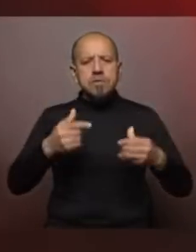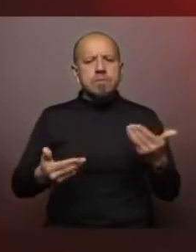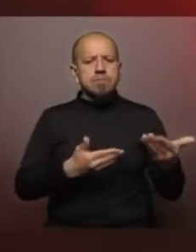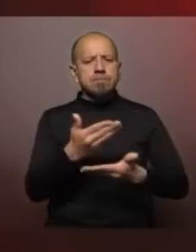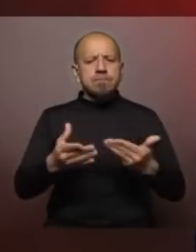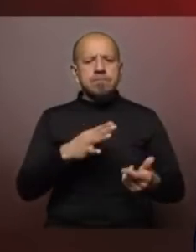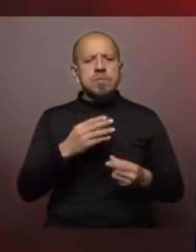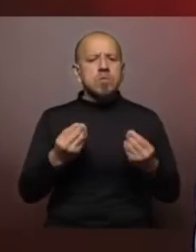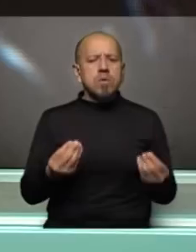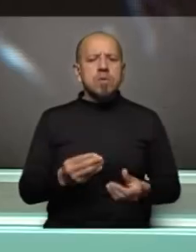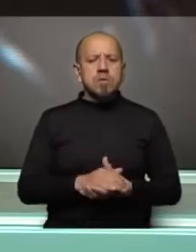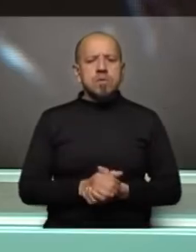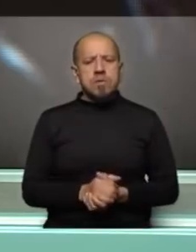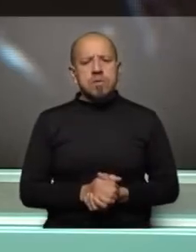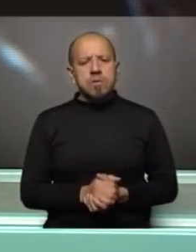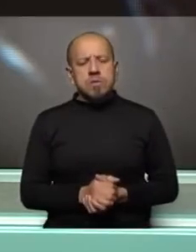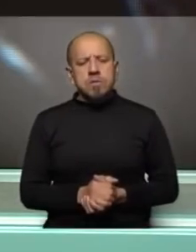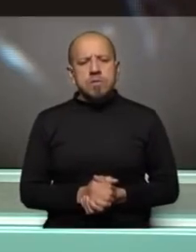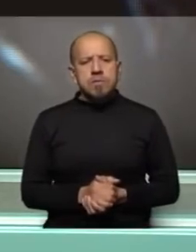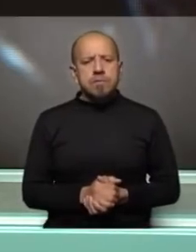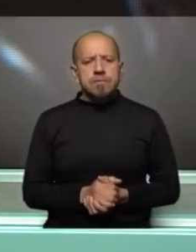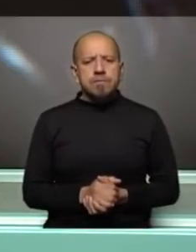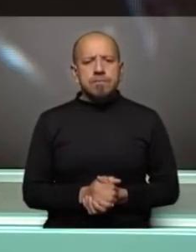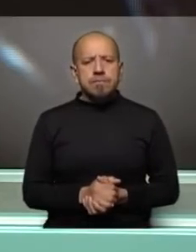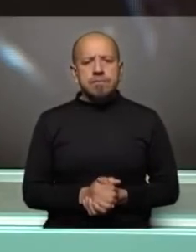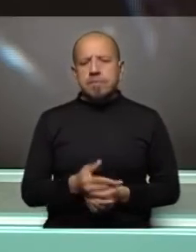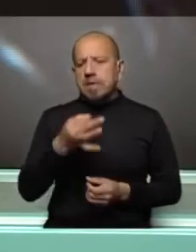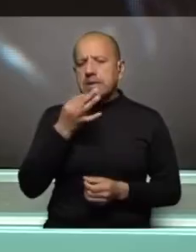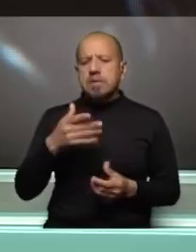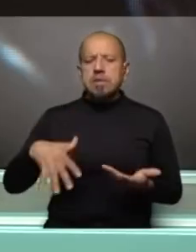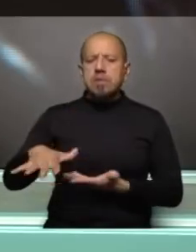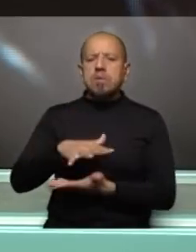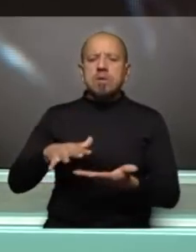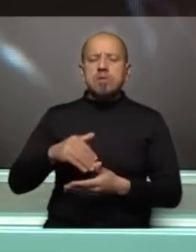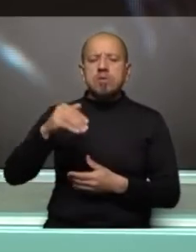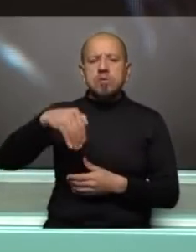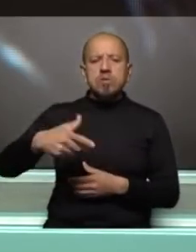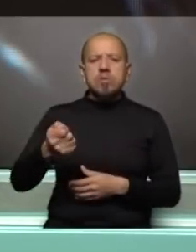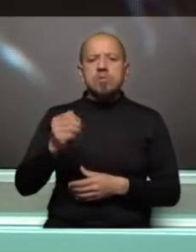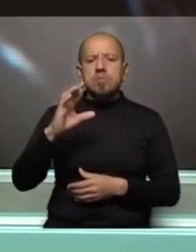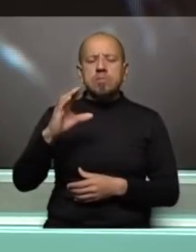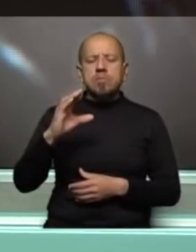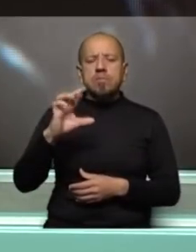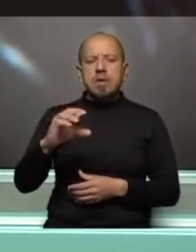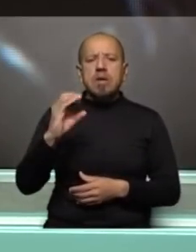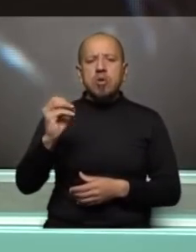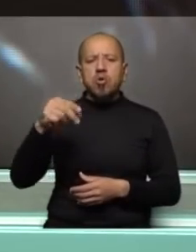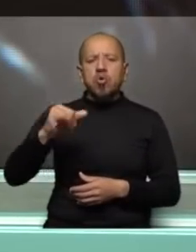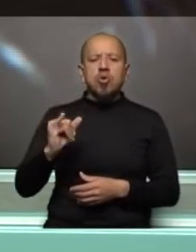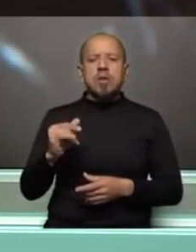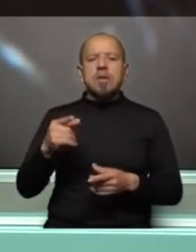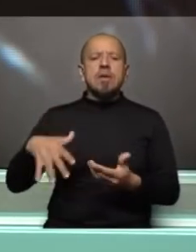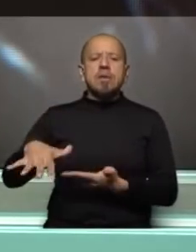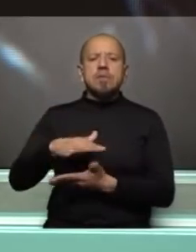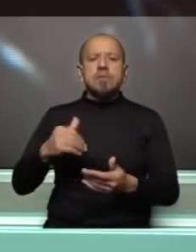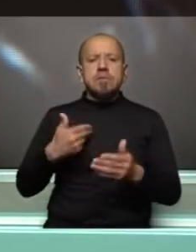tienen Hoy estamos hablando del Marconi la Cuenca del cavle y las principales